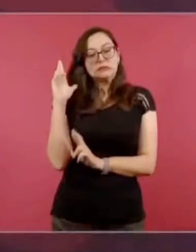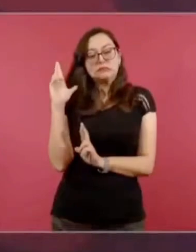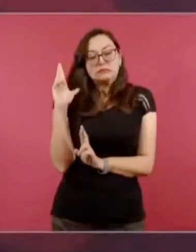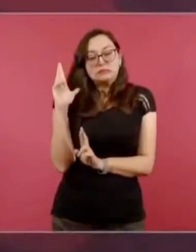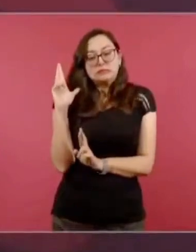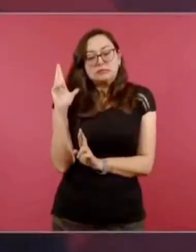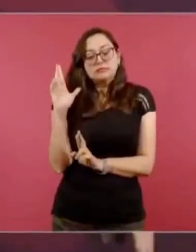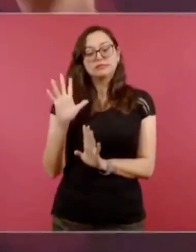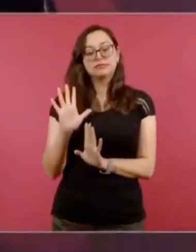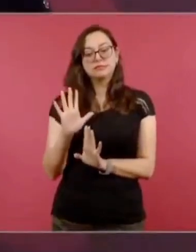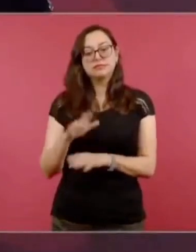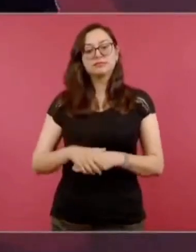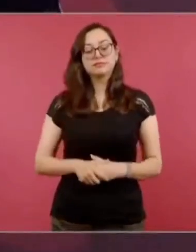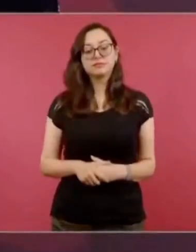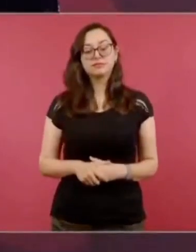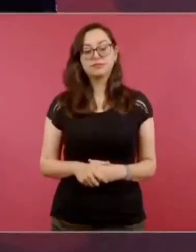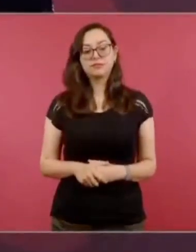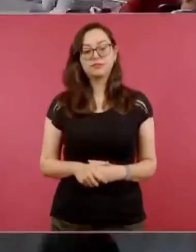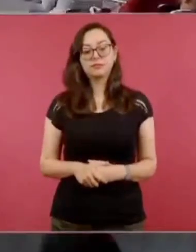pues